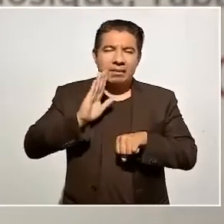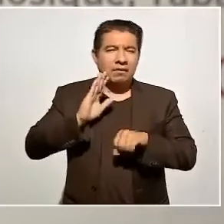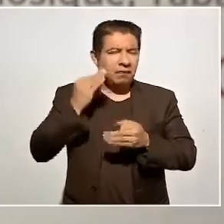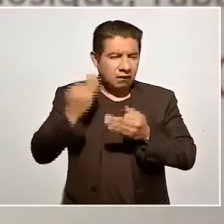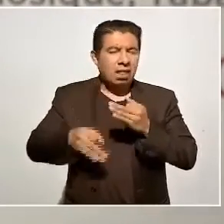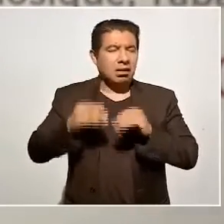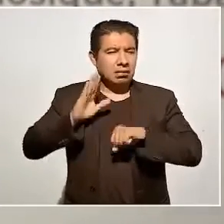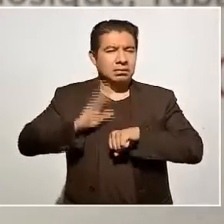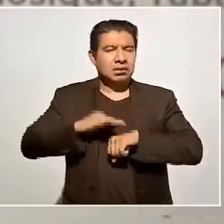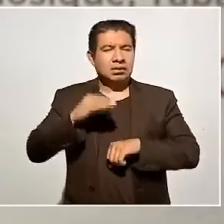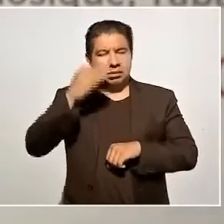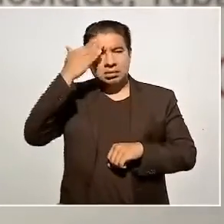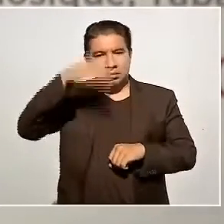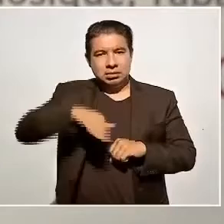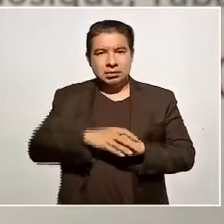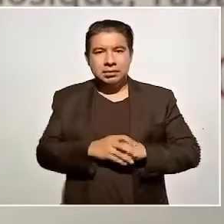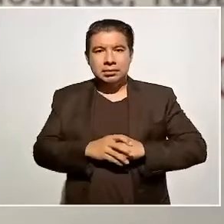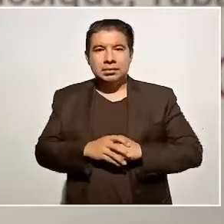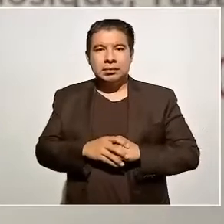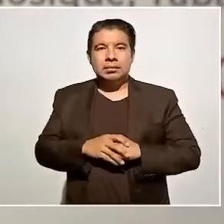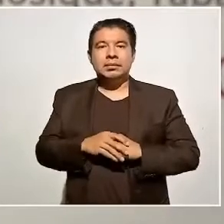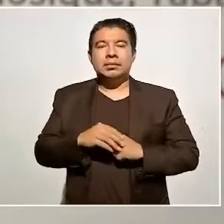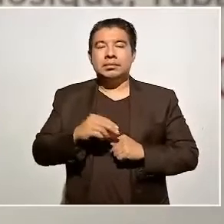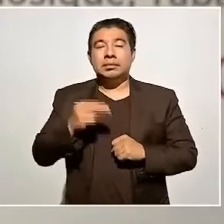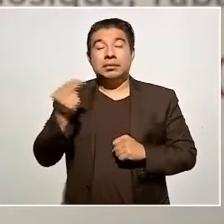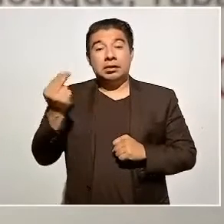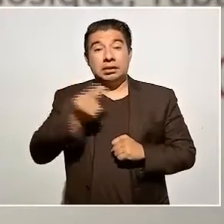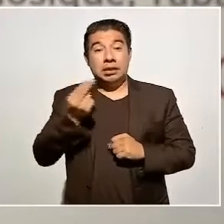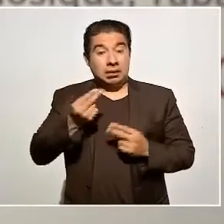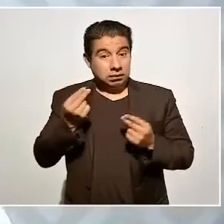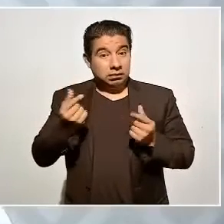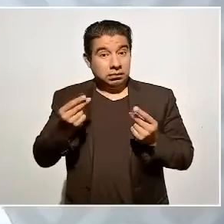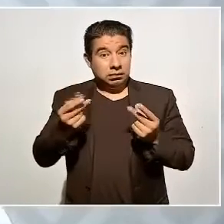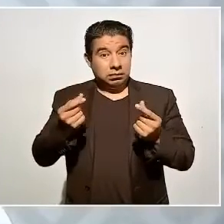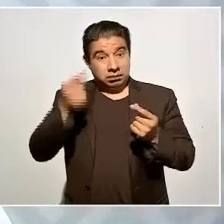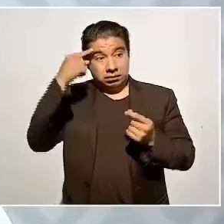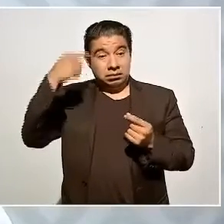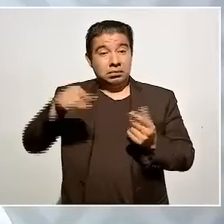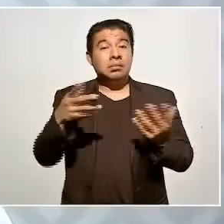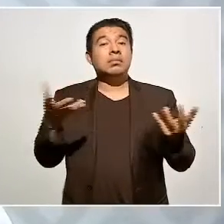falta más. Necesitamos apurarnos.